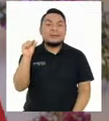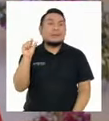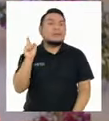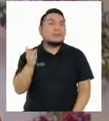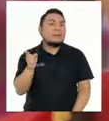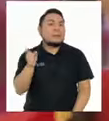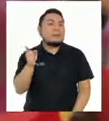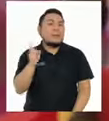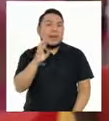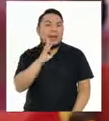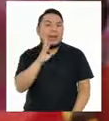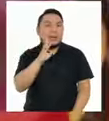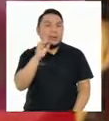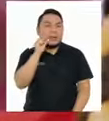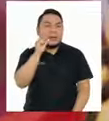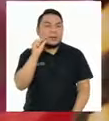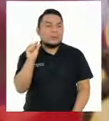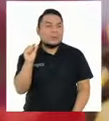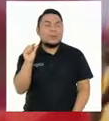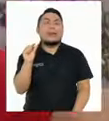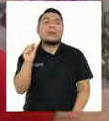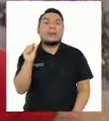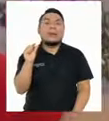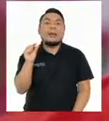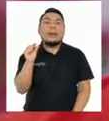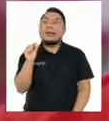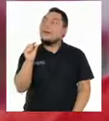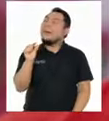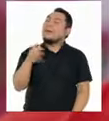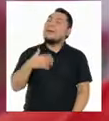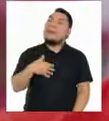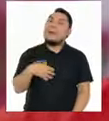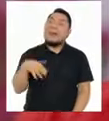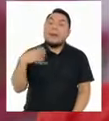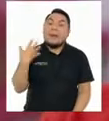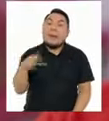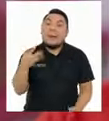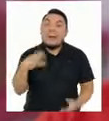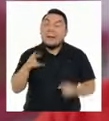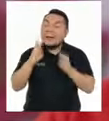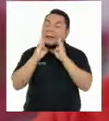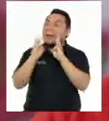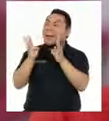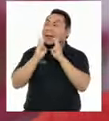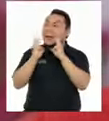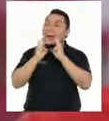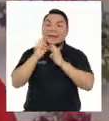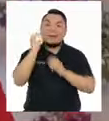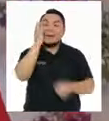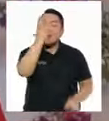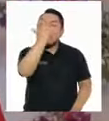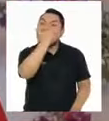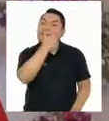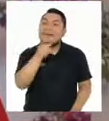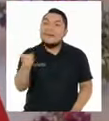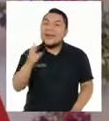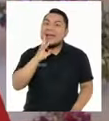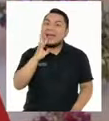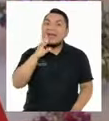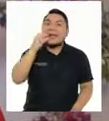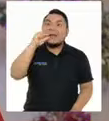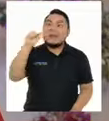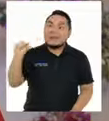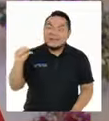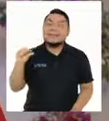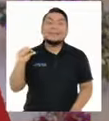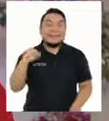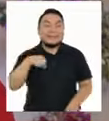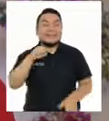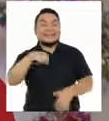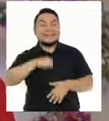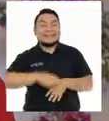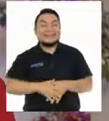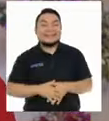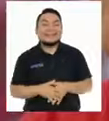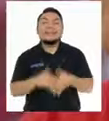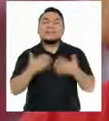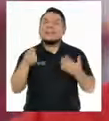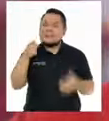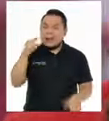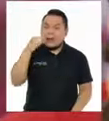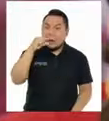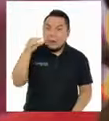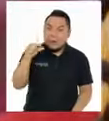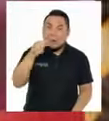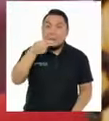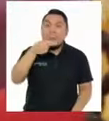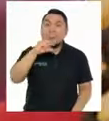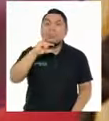ya chapacuiman ya ikamu ya ichir. ¡Guau! ¡Qué bonito! Es quechua